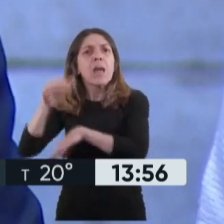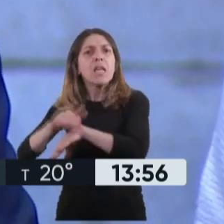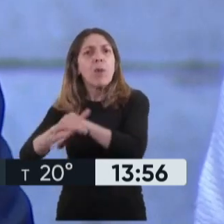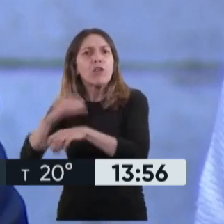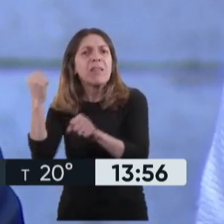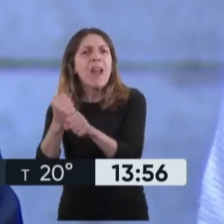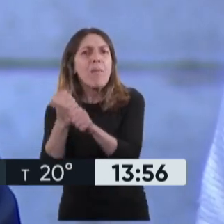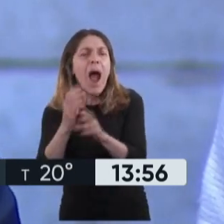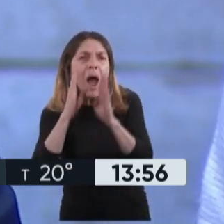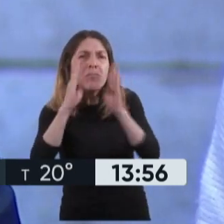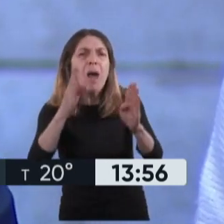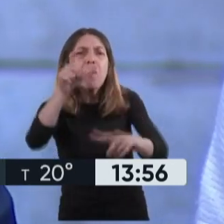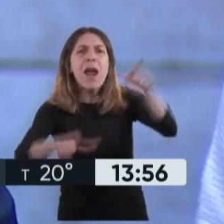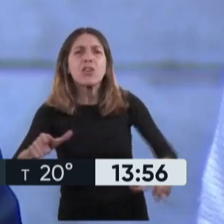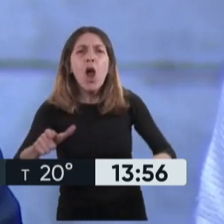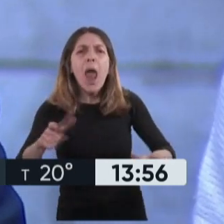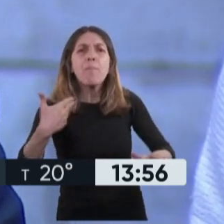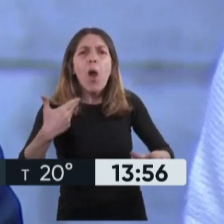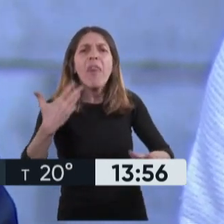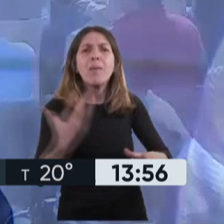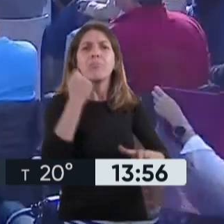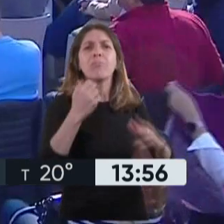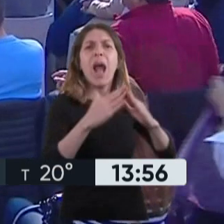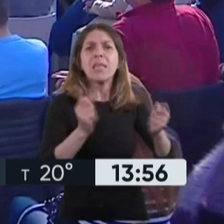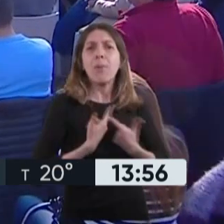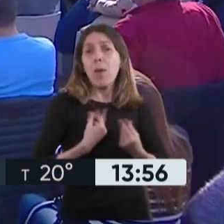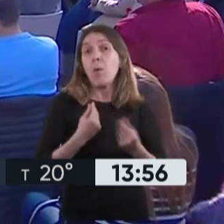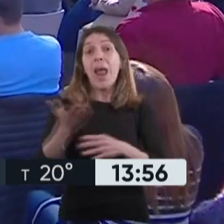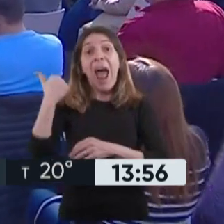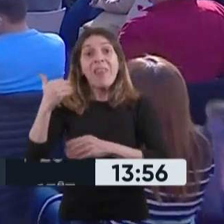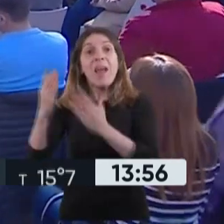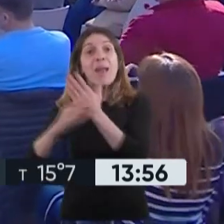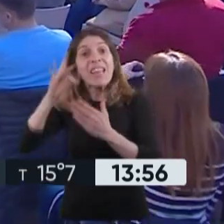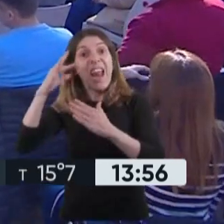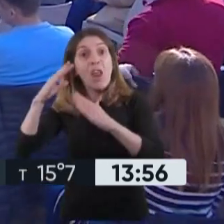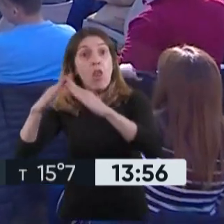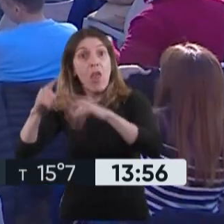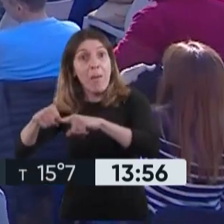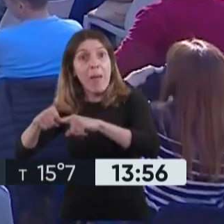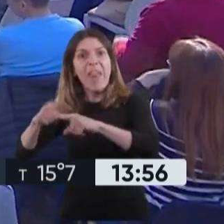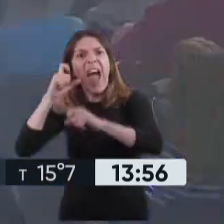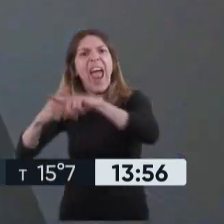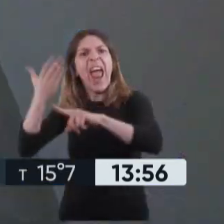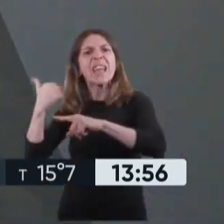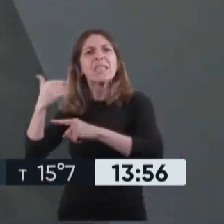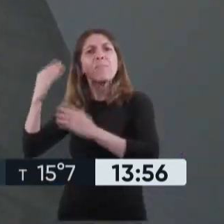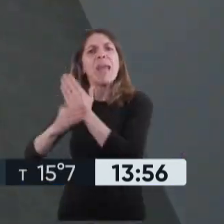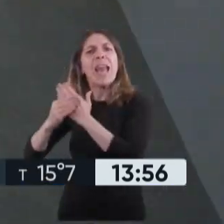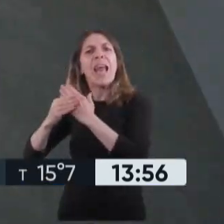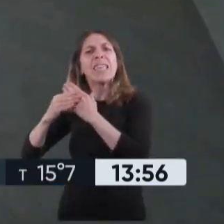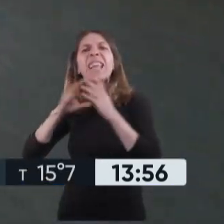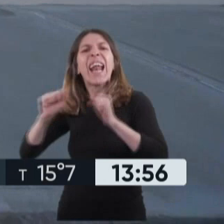en el techo de los argentinos porque eso antes era una secretaria del ministerio de obras públicas que es un ministerio que